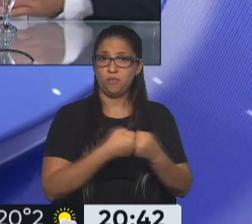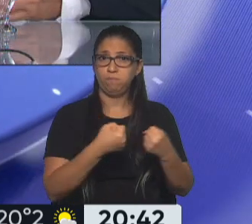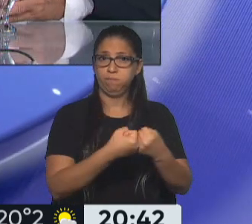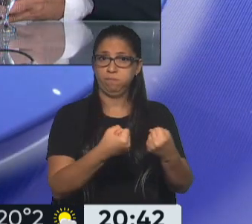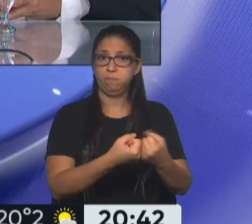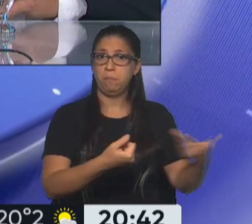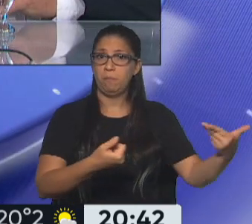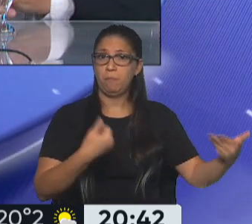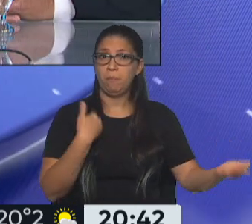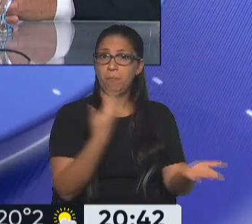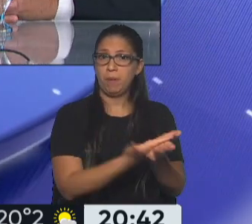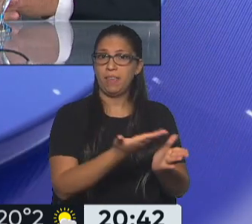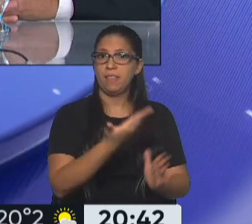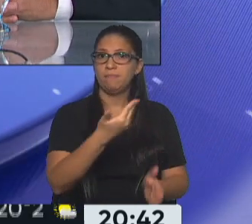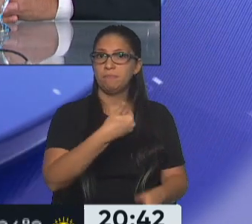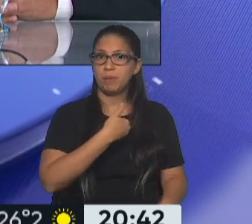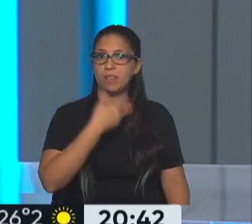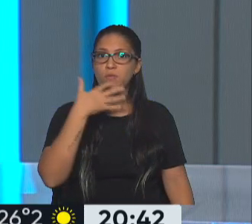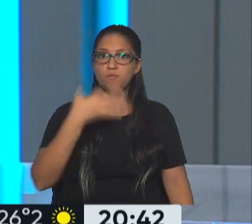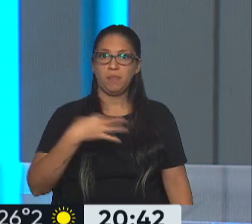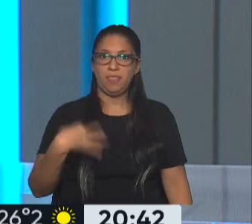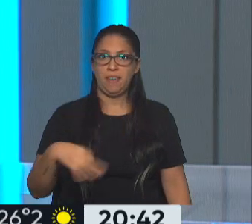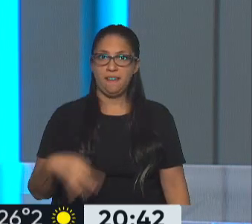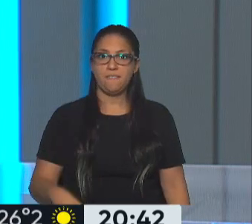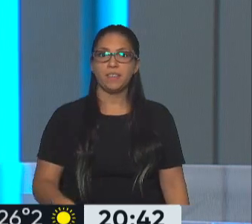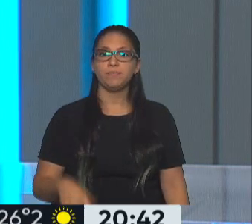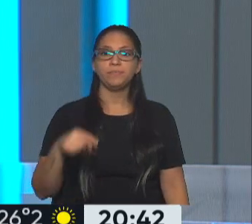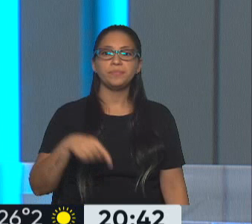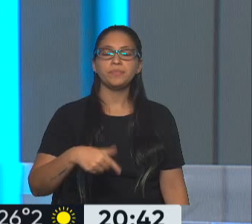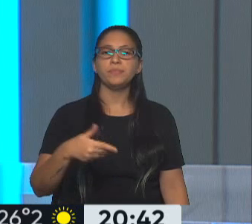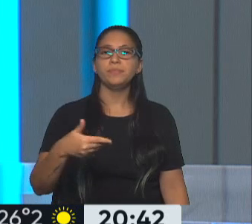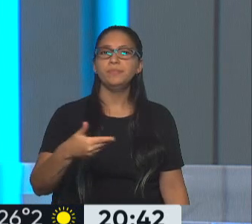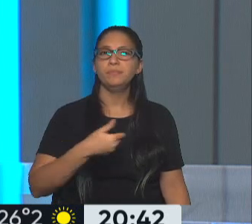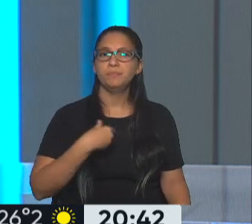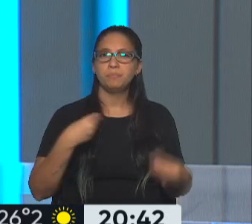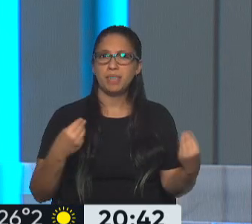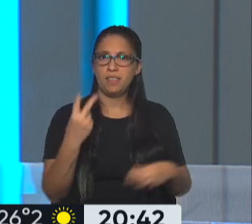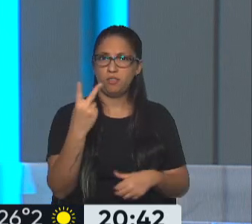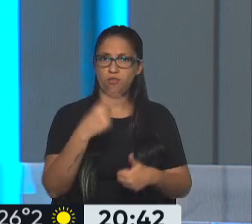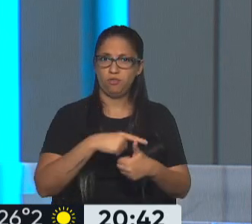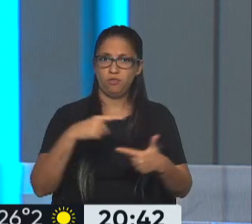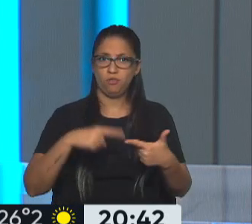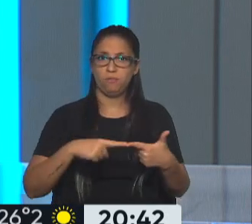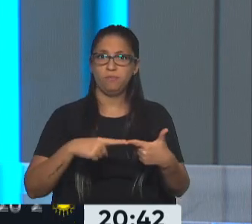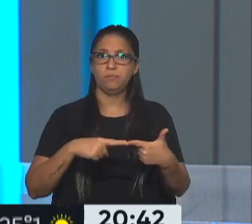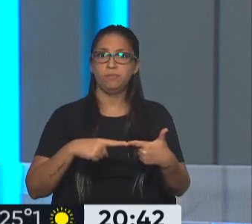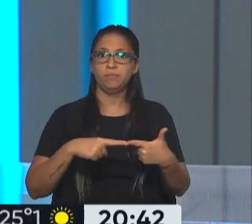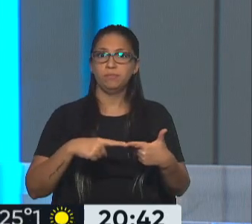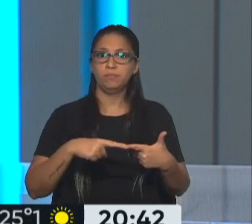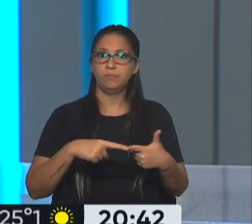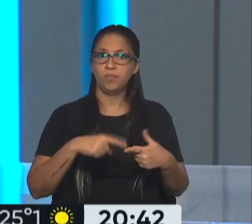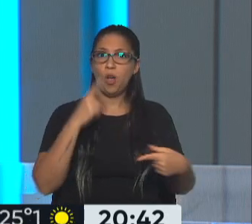pide y la otra tiene que cumplir. Y básicamente lo que te está pidiendo el fondo es que vos cumplas con dos cosas. Cumplas con las